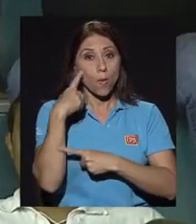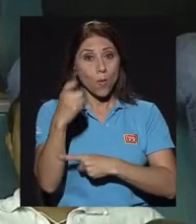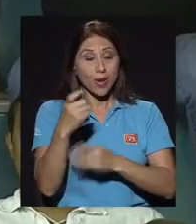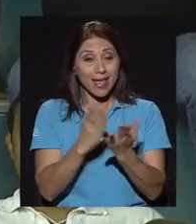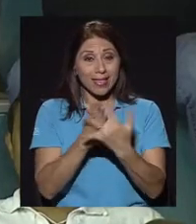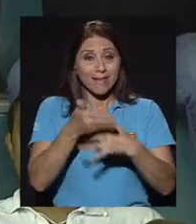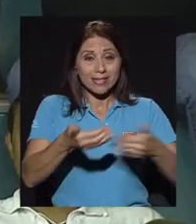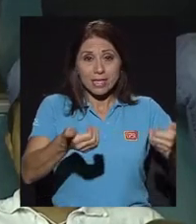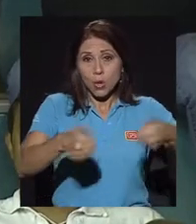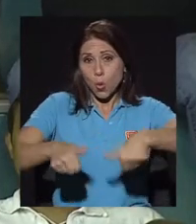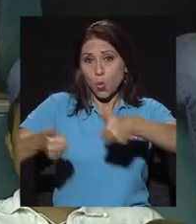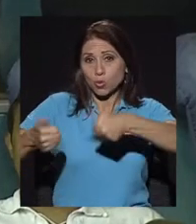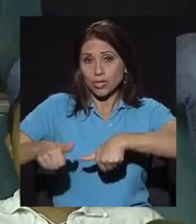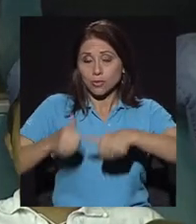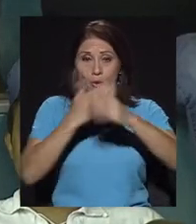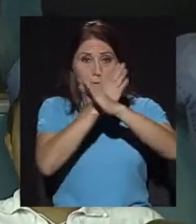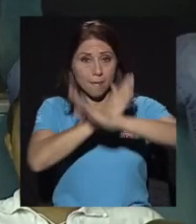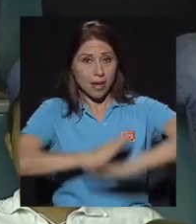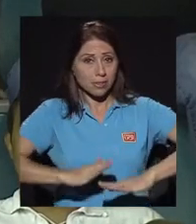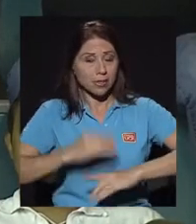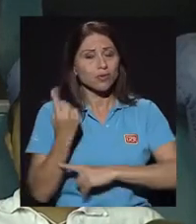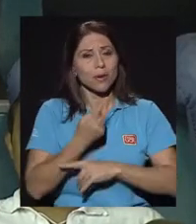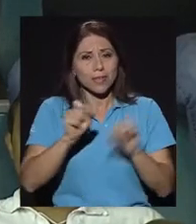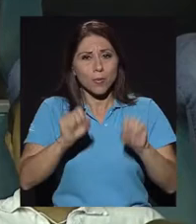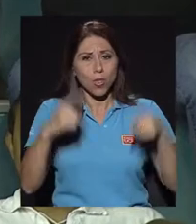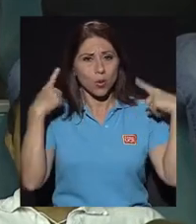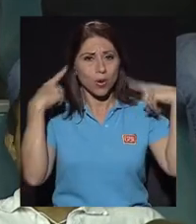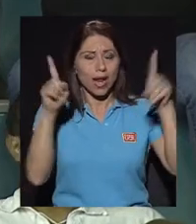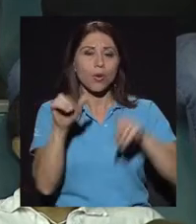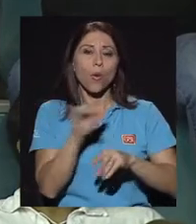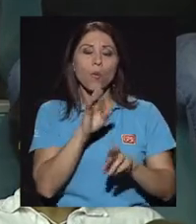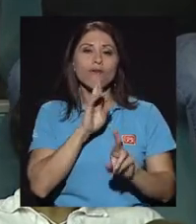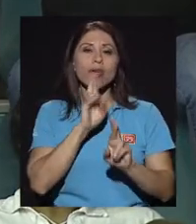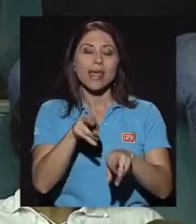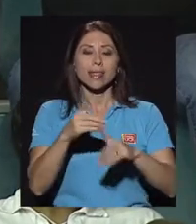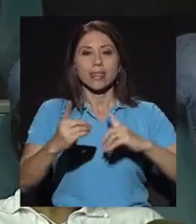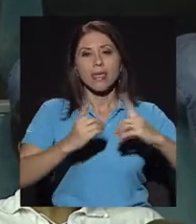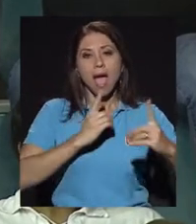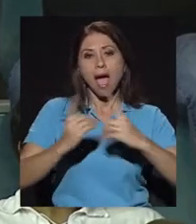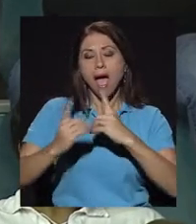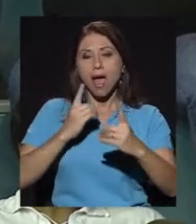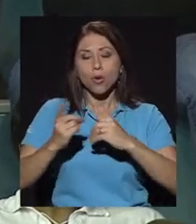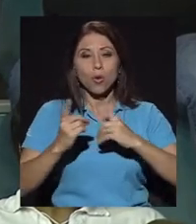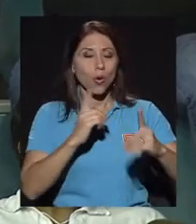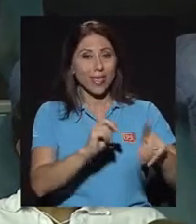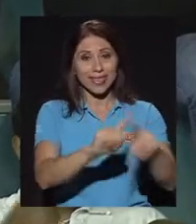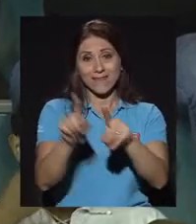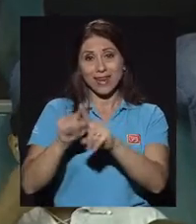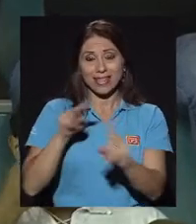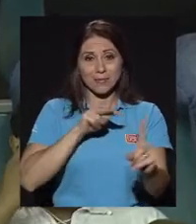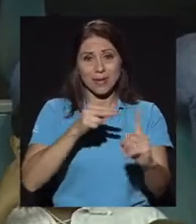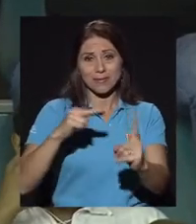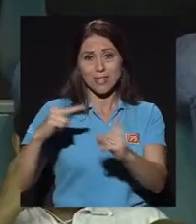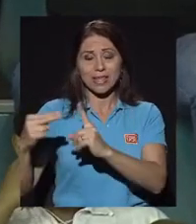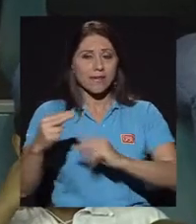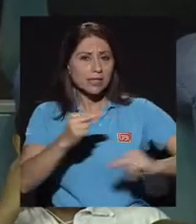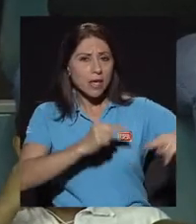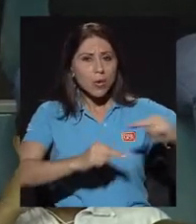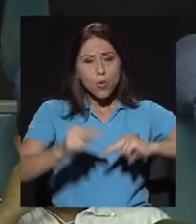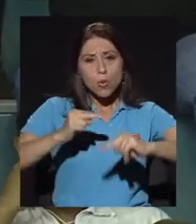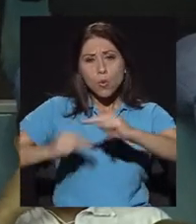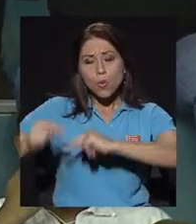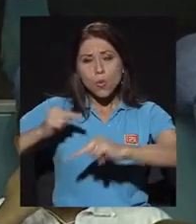Porque un consenso y una paz significativos solo son posibles como resultado del diálogo y la negociación entre perspectivas